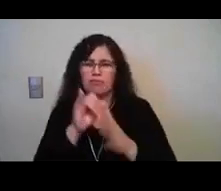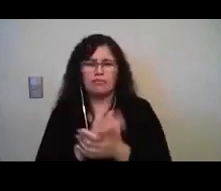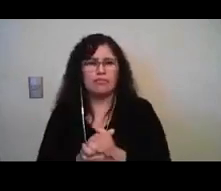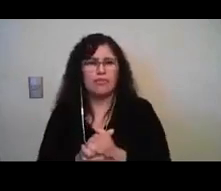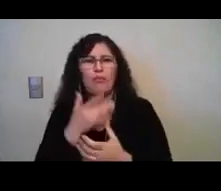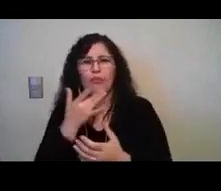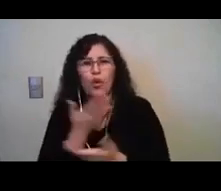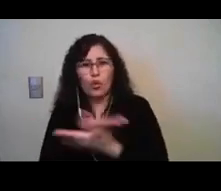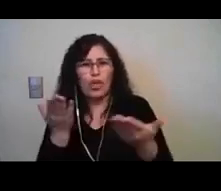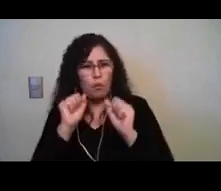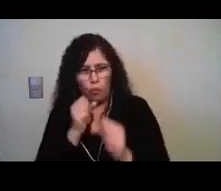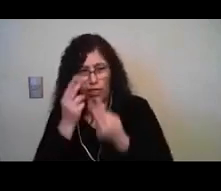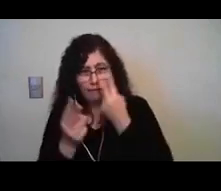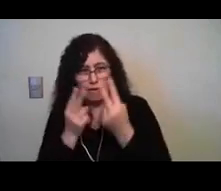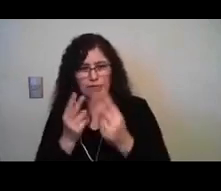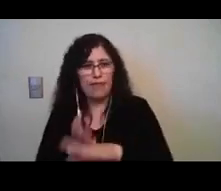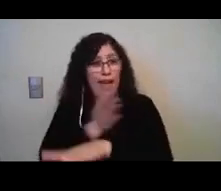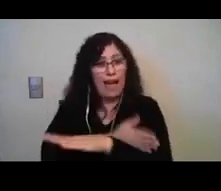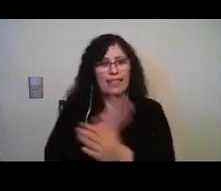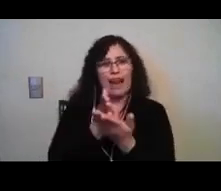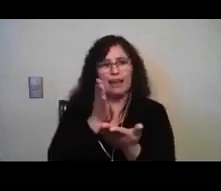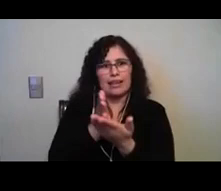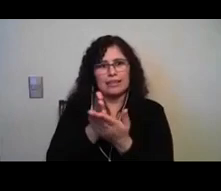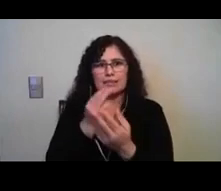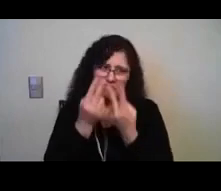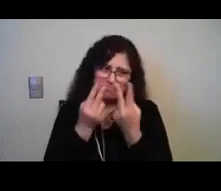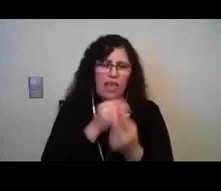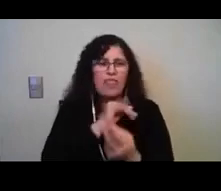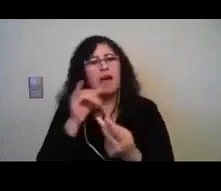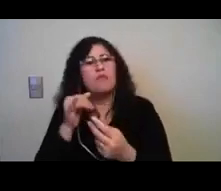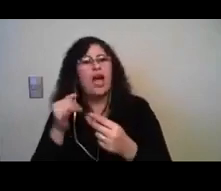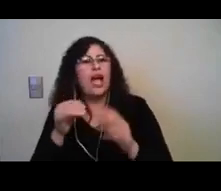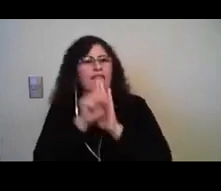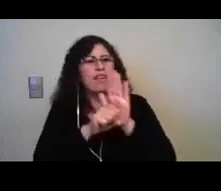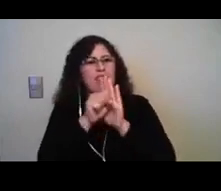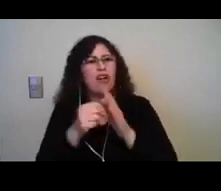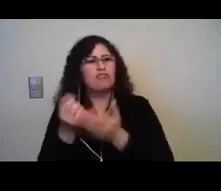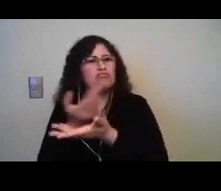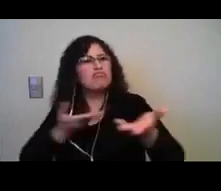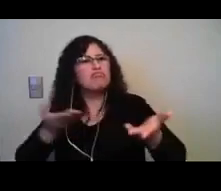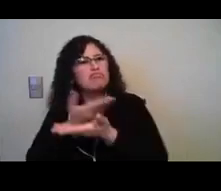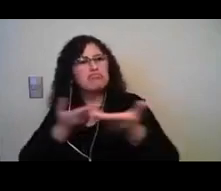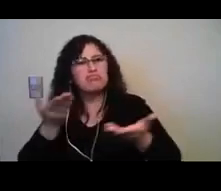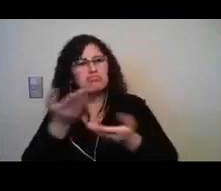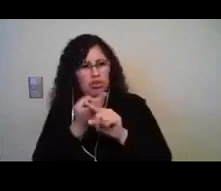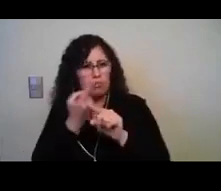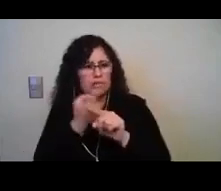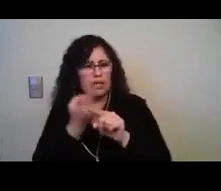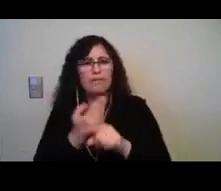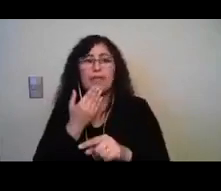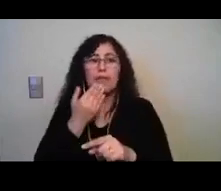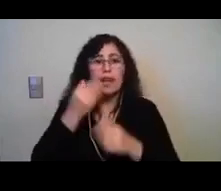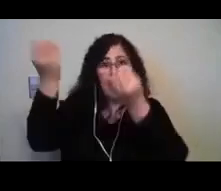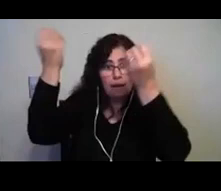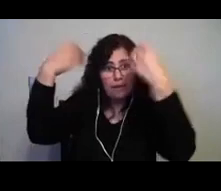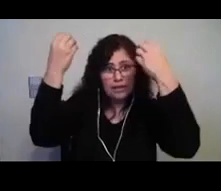mañana antes de la clase, ¿ya? Y mañana comentamos el video y les voy a hablar sobre aprendizaje en control motor,